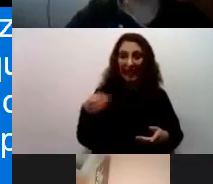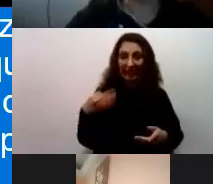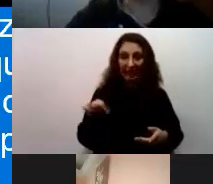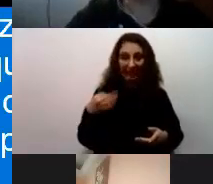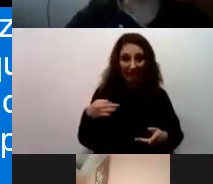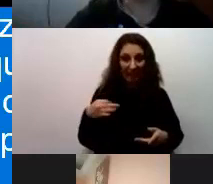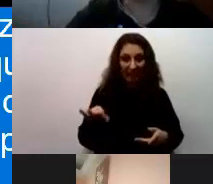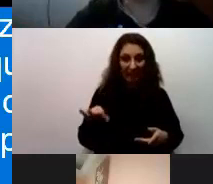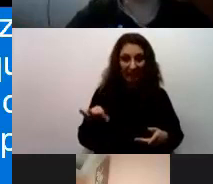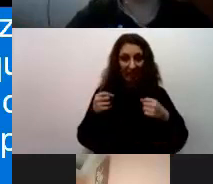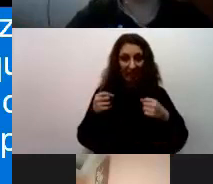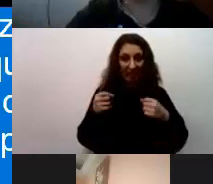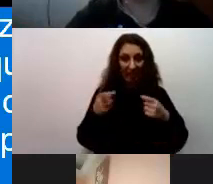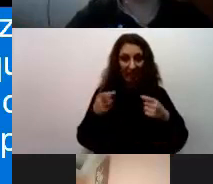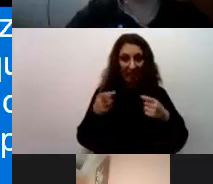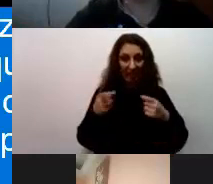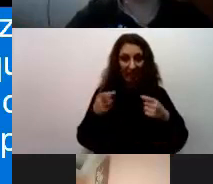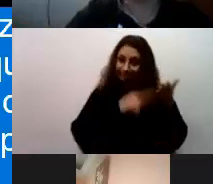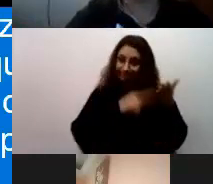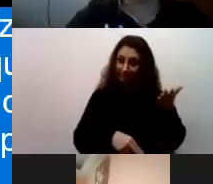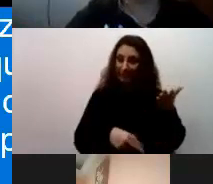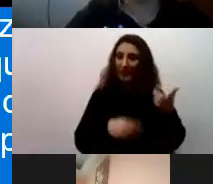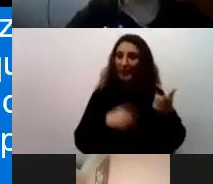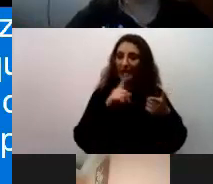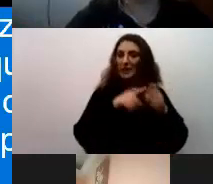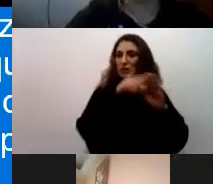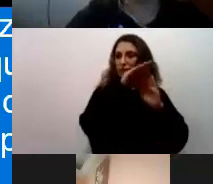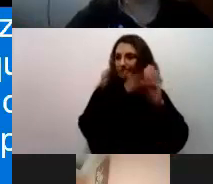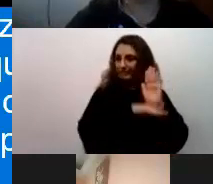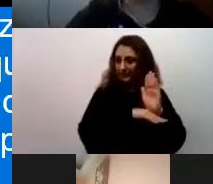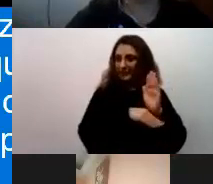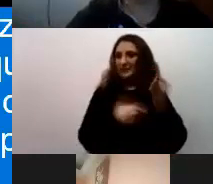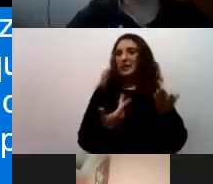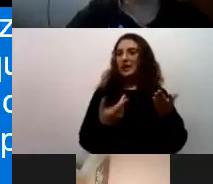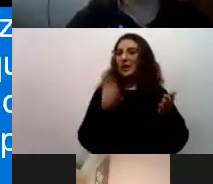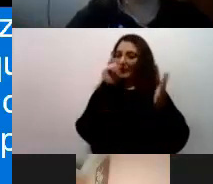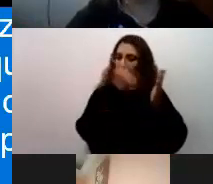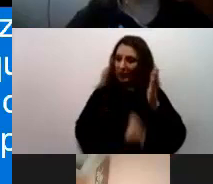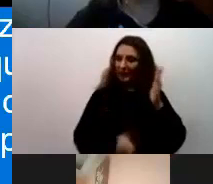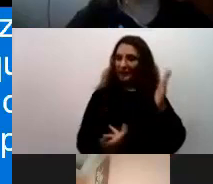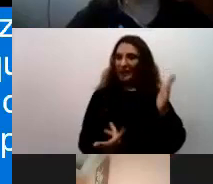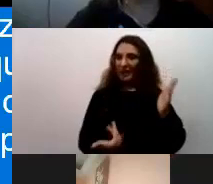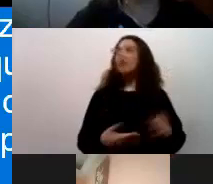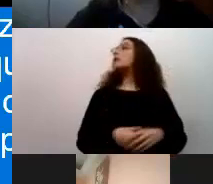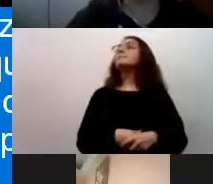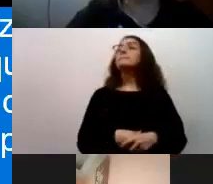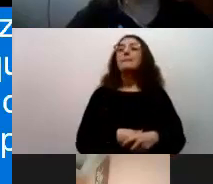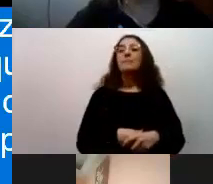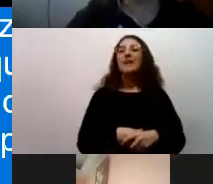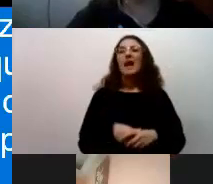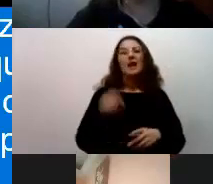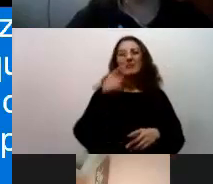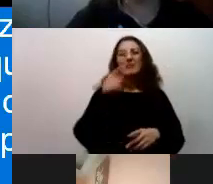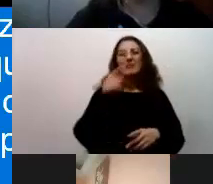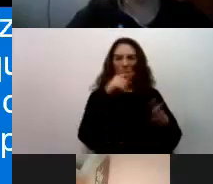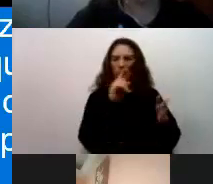interna, como los tratados internacionales suscritos por la nación. Con relación a esta última, cabe señalar